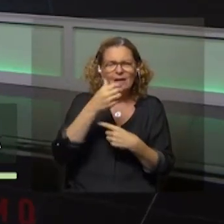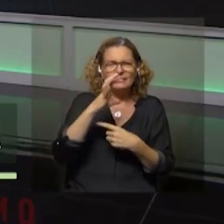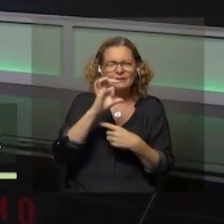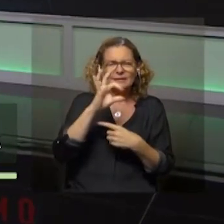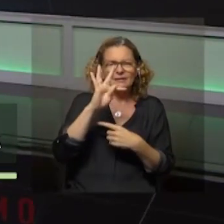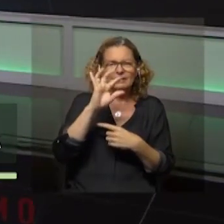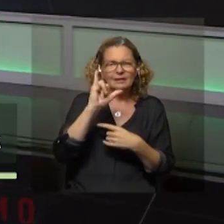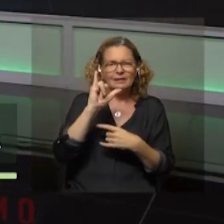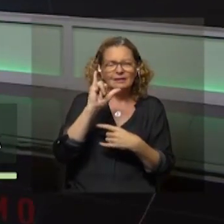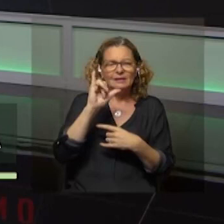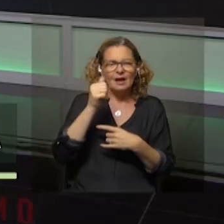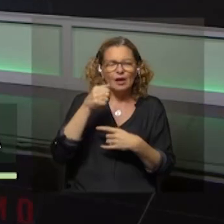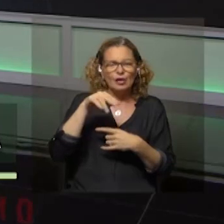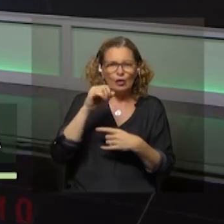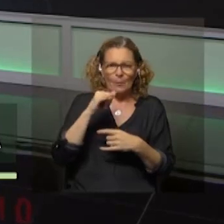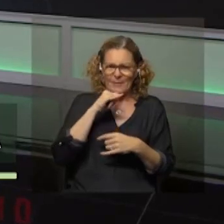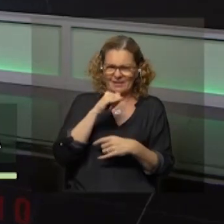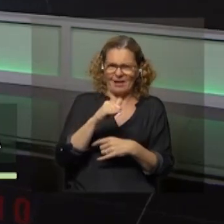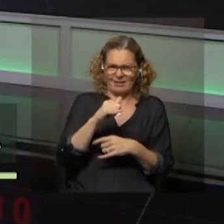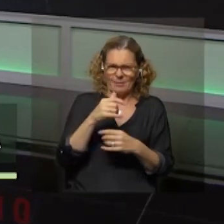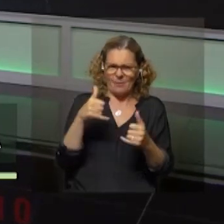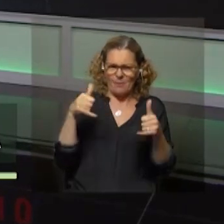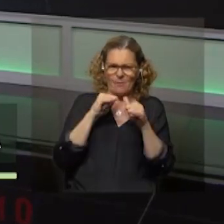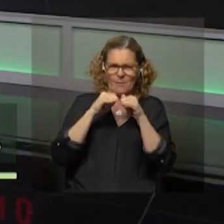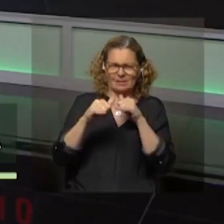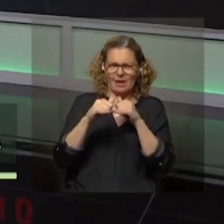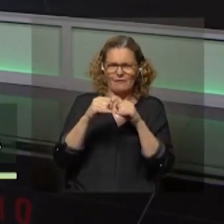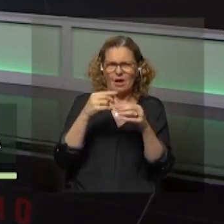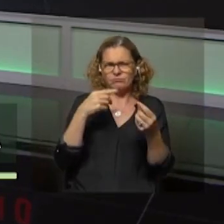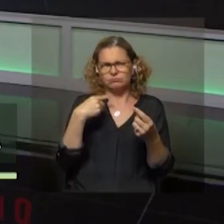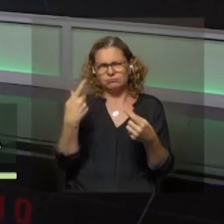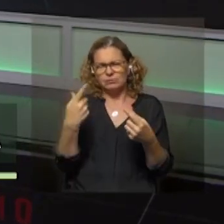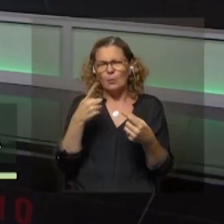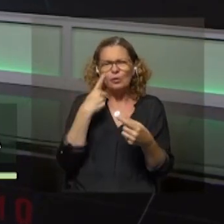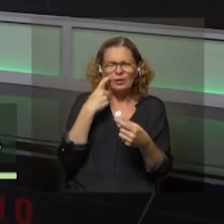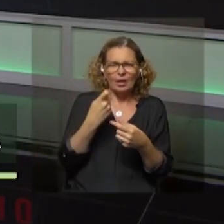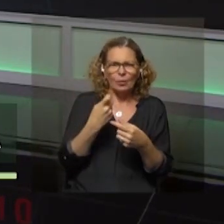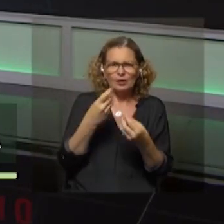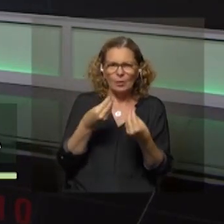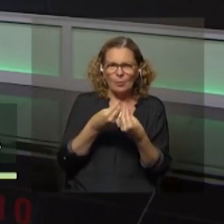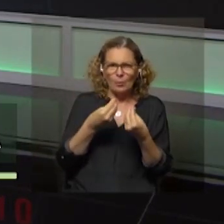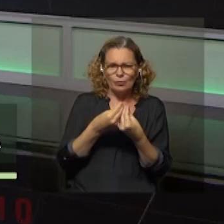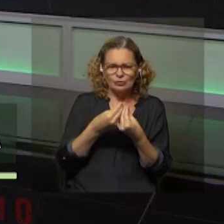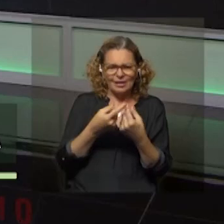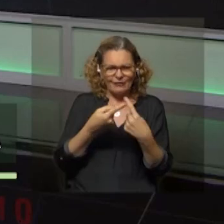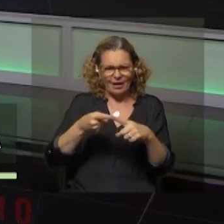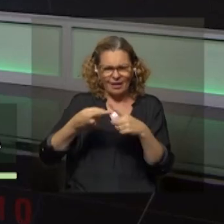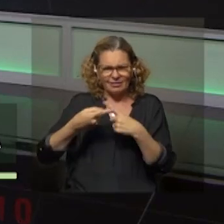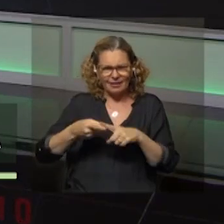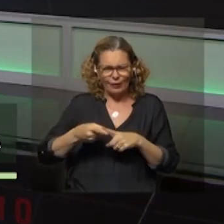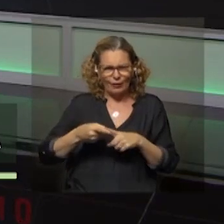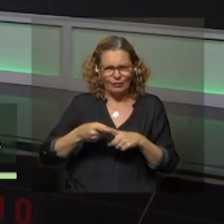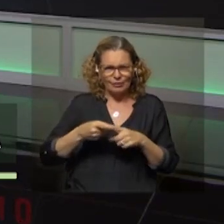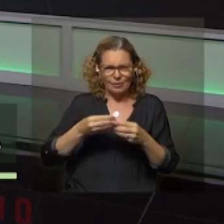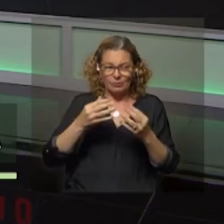los mensajes que se mandaban entre estas personas y como estos mensajes dan cuenta de un montón de operaciones que son